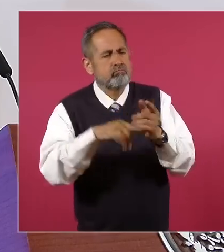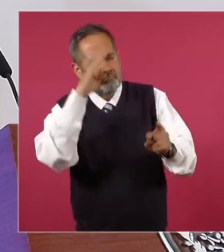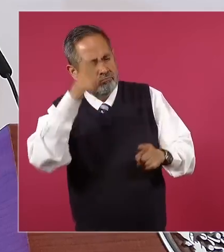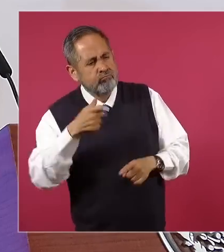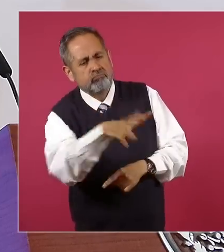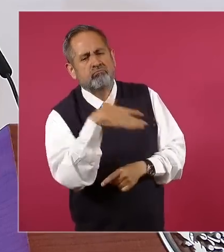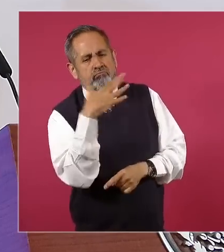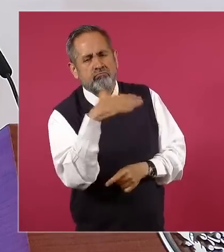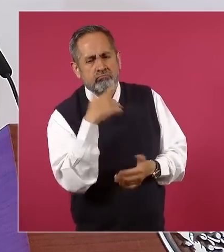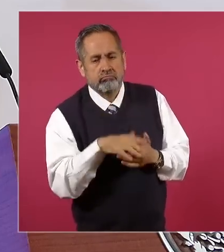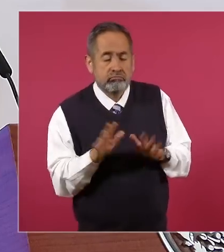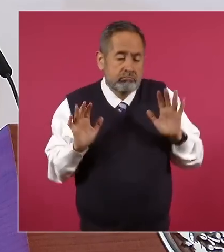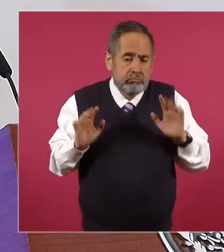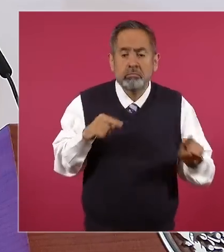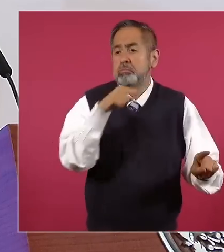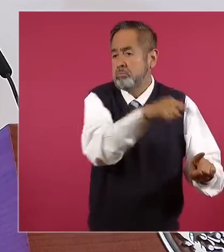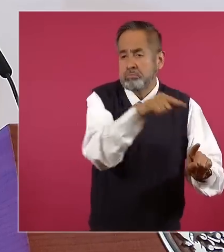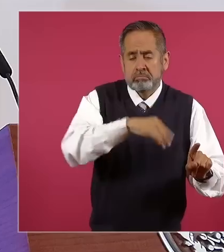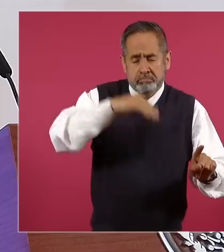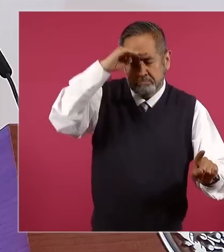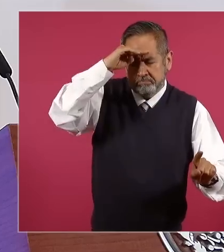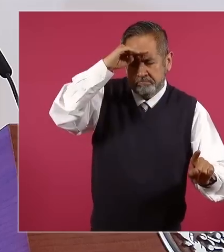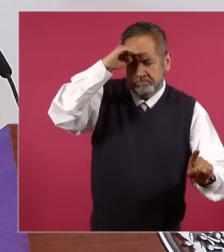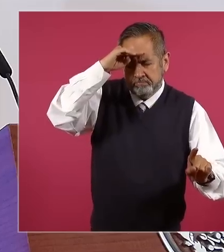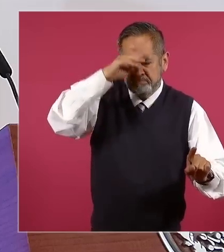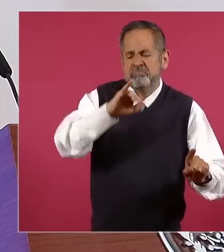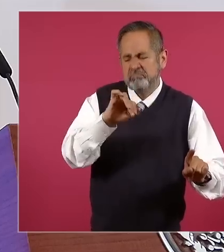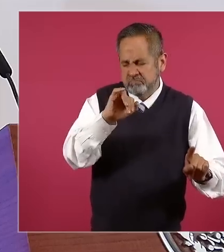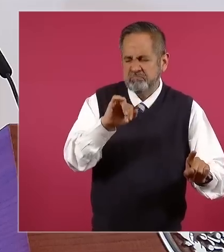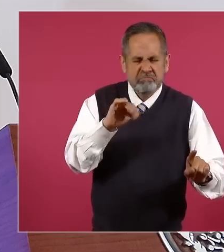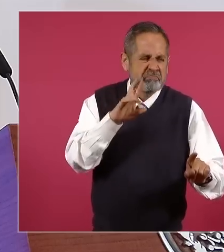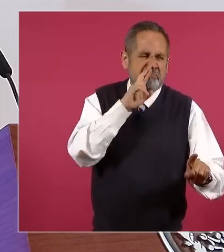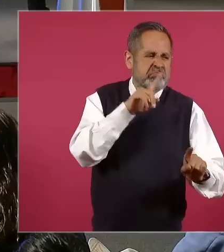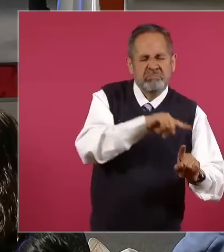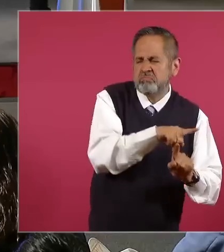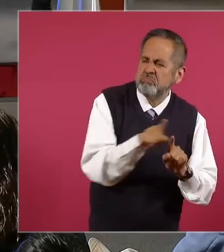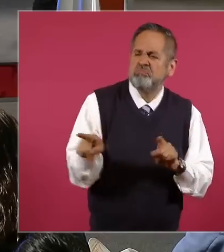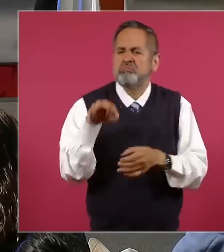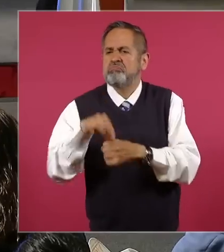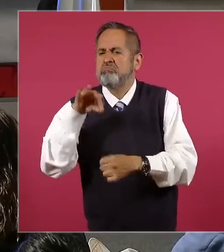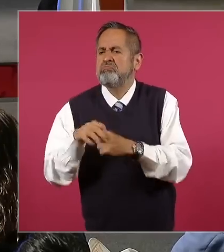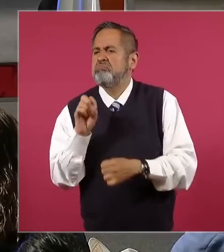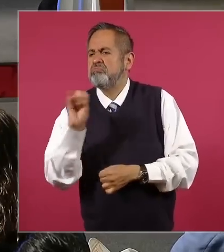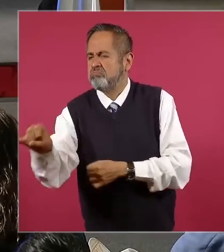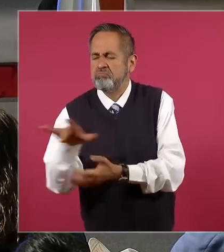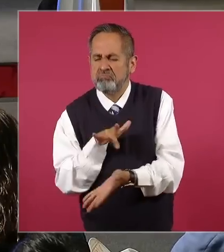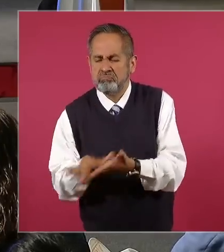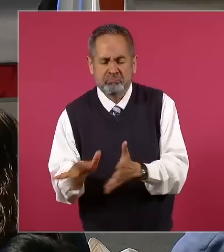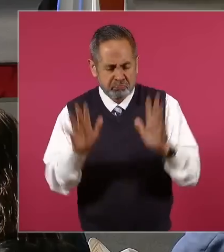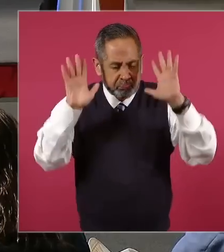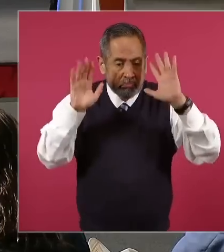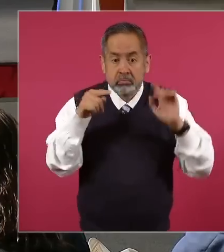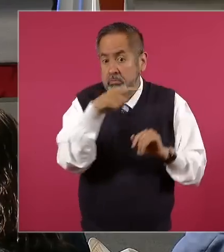era conveniente actuar de esa manera. Y no necesariamente